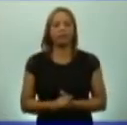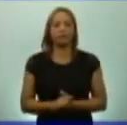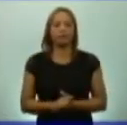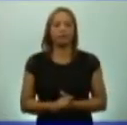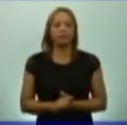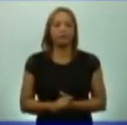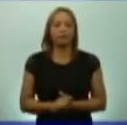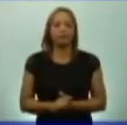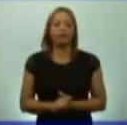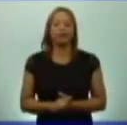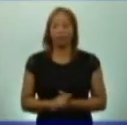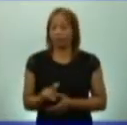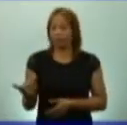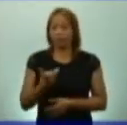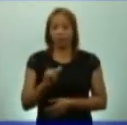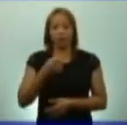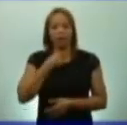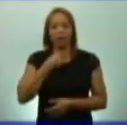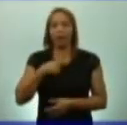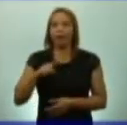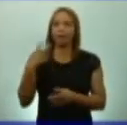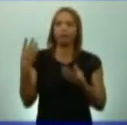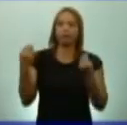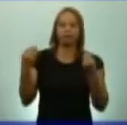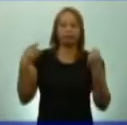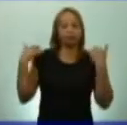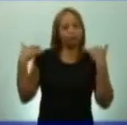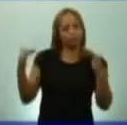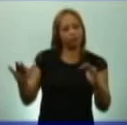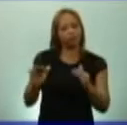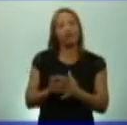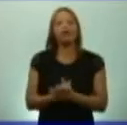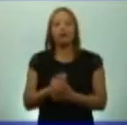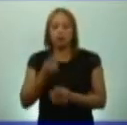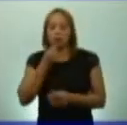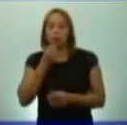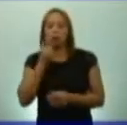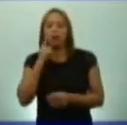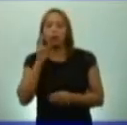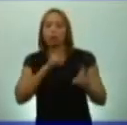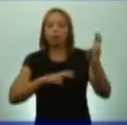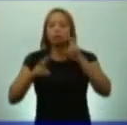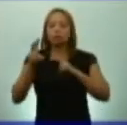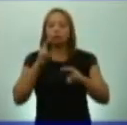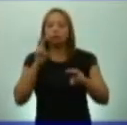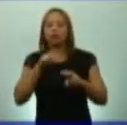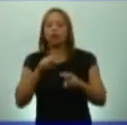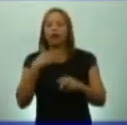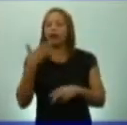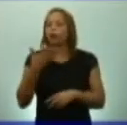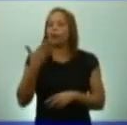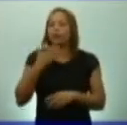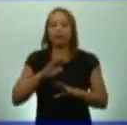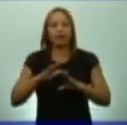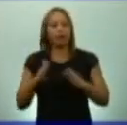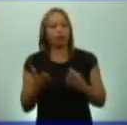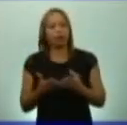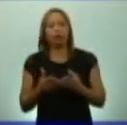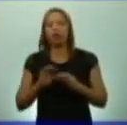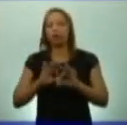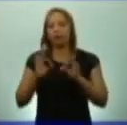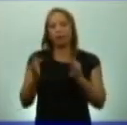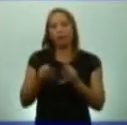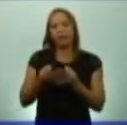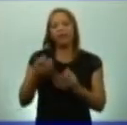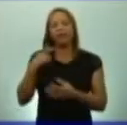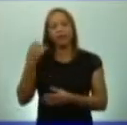los ejemplos son numerosos. Puedes también auxiliarte de todos los comentarios que te puedan hacer tus familiares